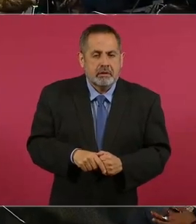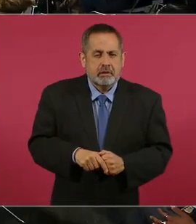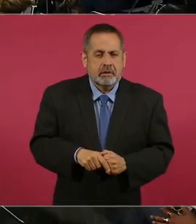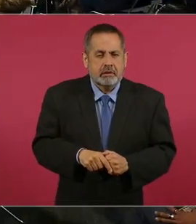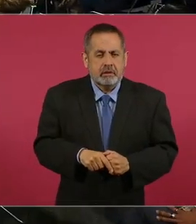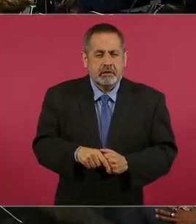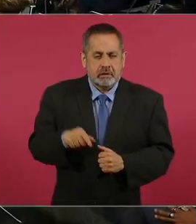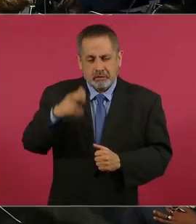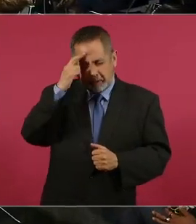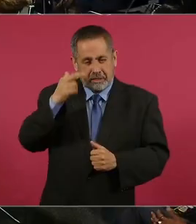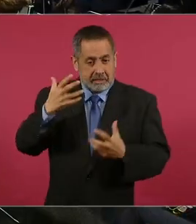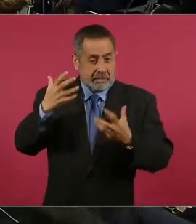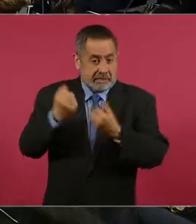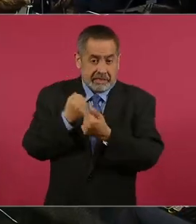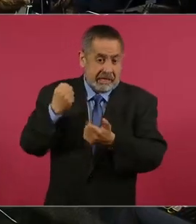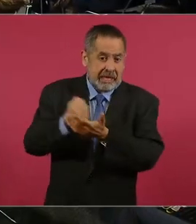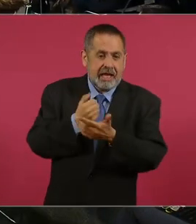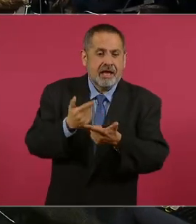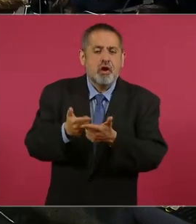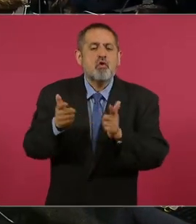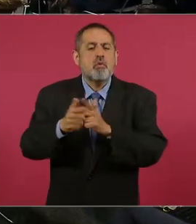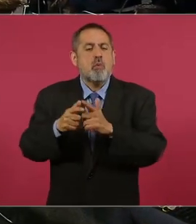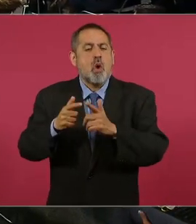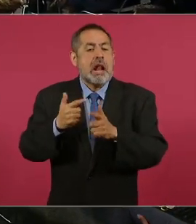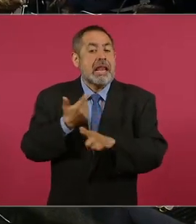Cuando triunfa el movimiento liberal,